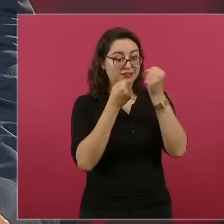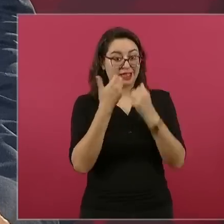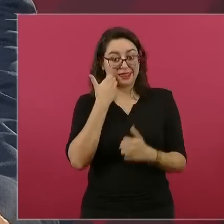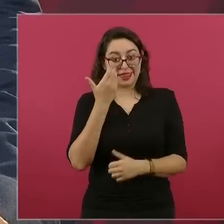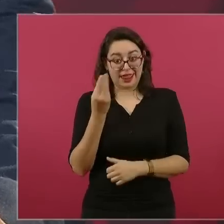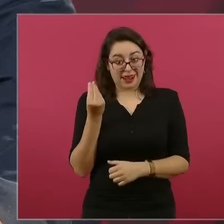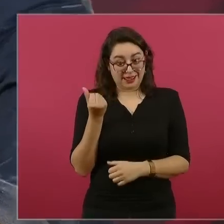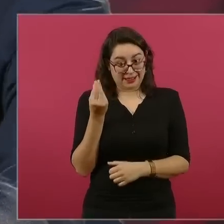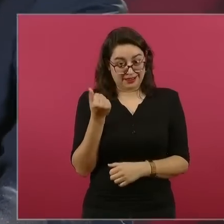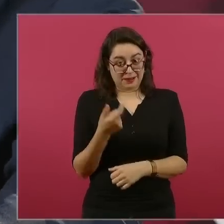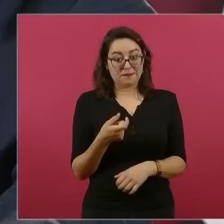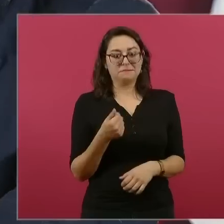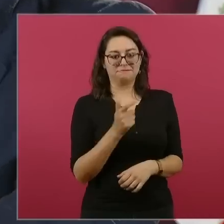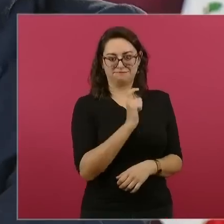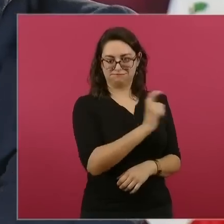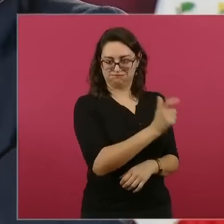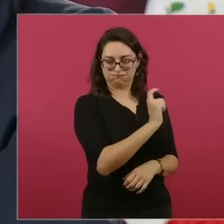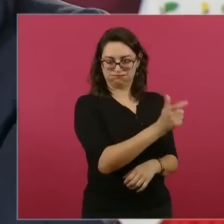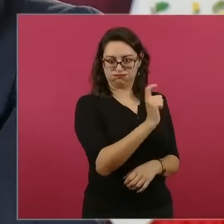Maíz